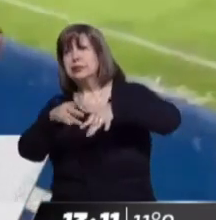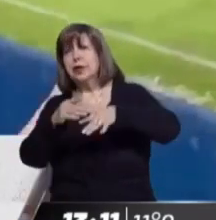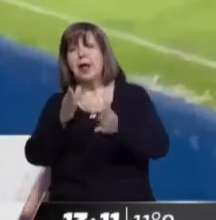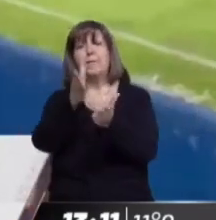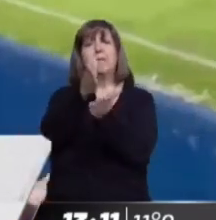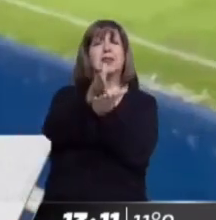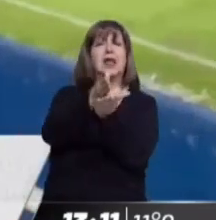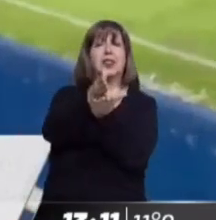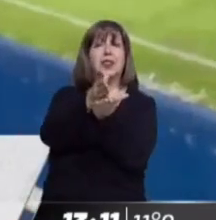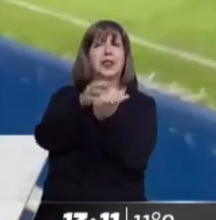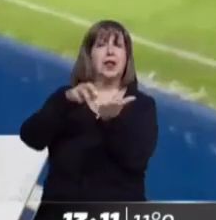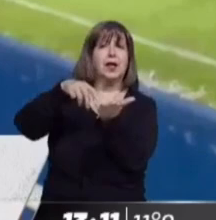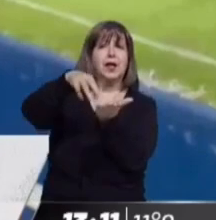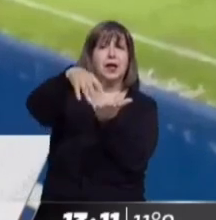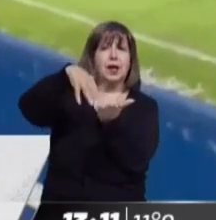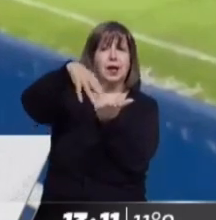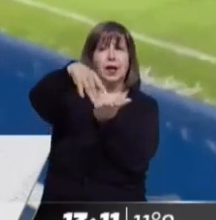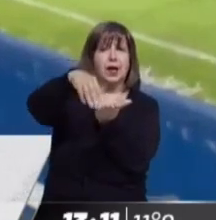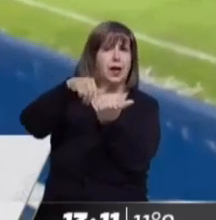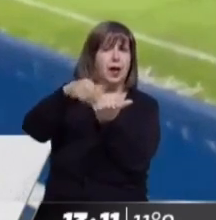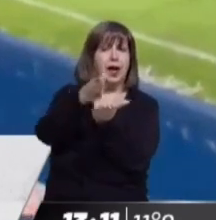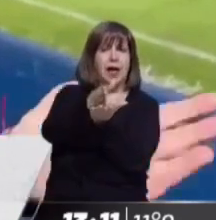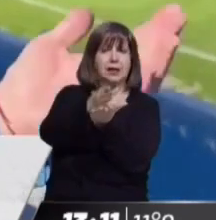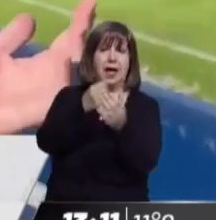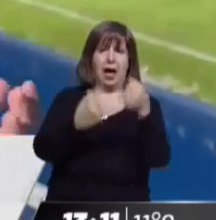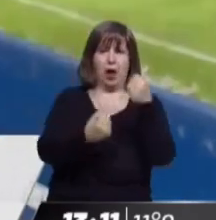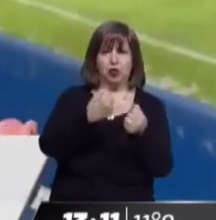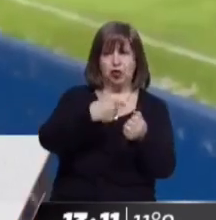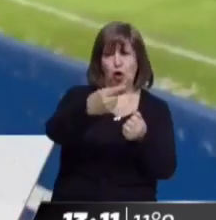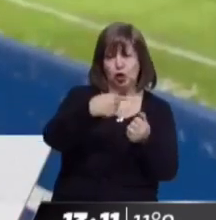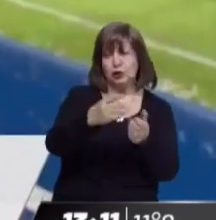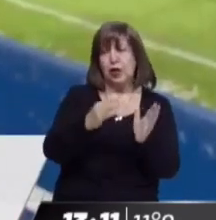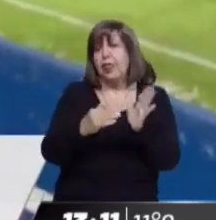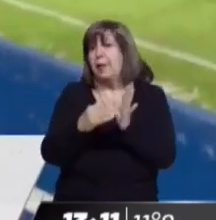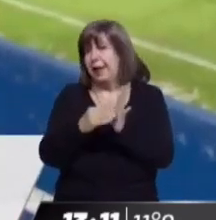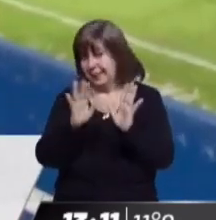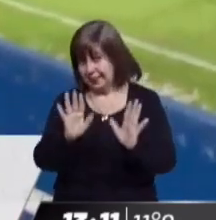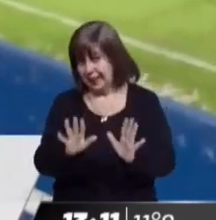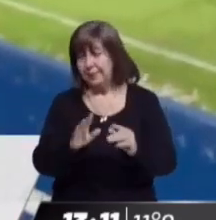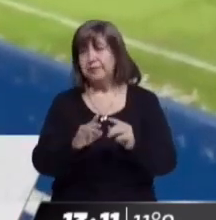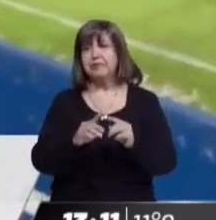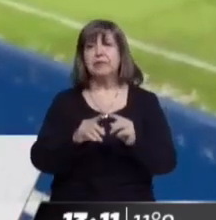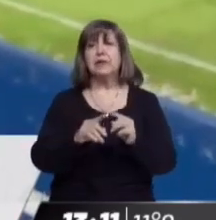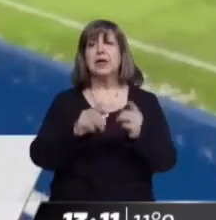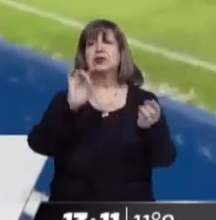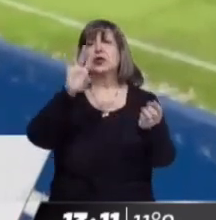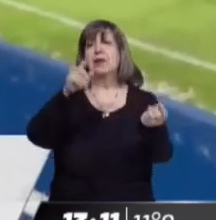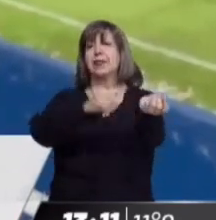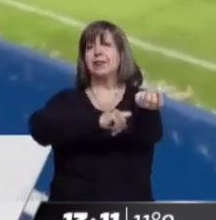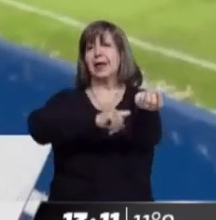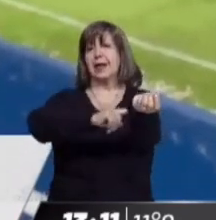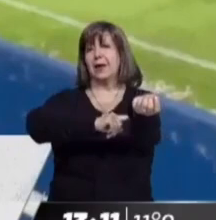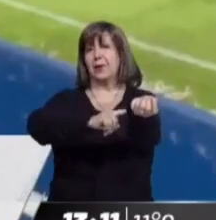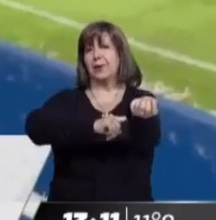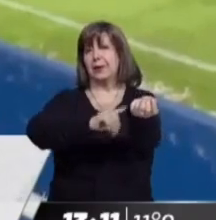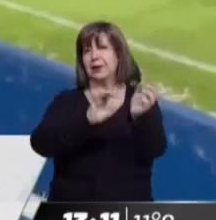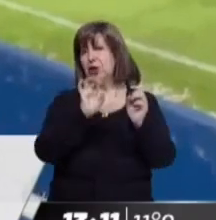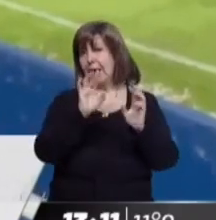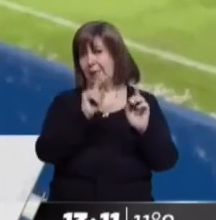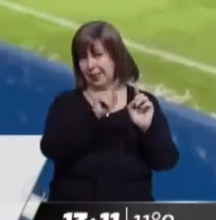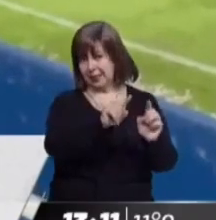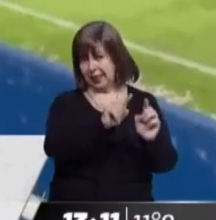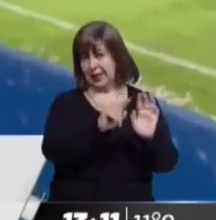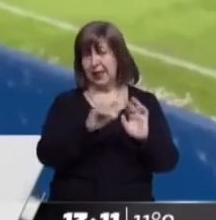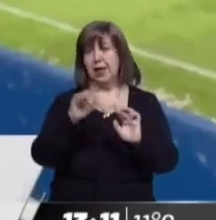Calzada pero no se corta la circulación eh después todo lo lo lo que resta en el parque general San Martín Sí ahí